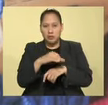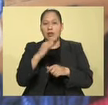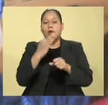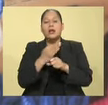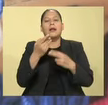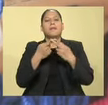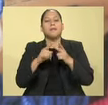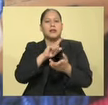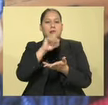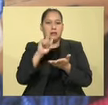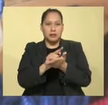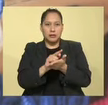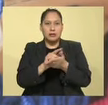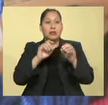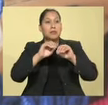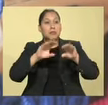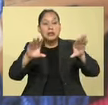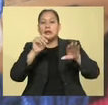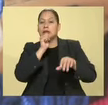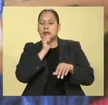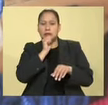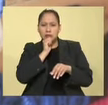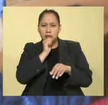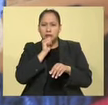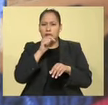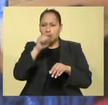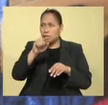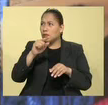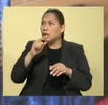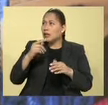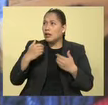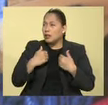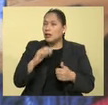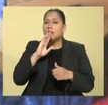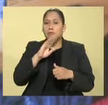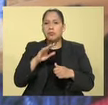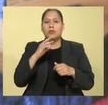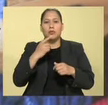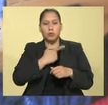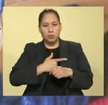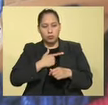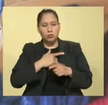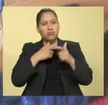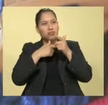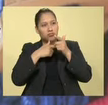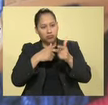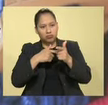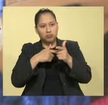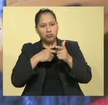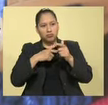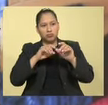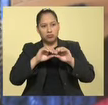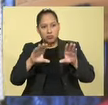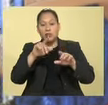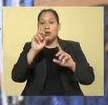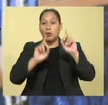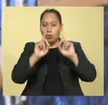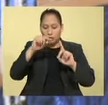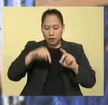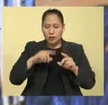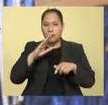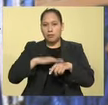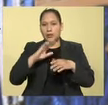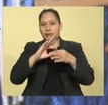la ley no hay ahí malas interpretaciones y con gusto se las Seguiremos este la otra dije tienen dudas aquí se las